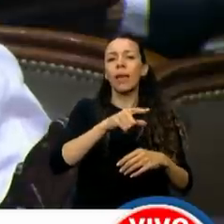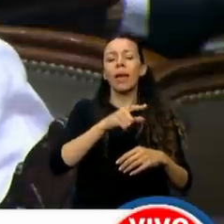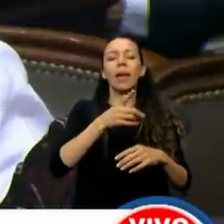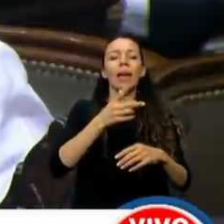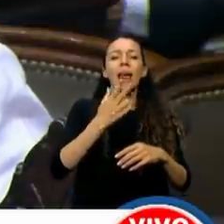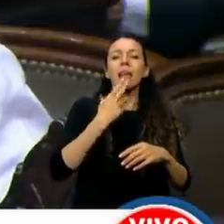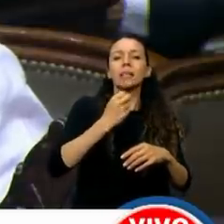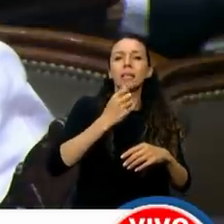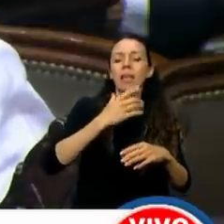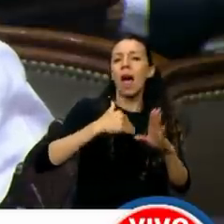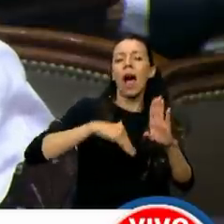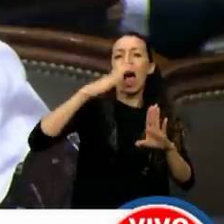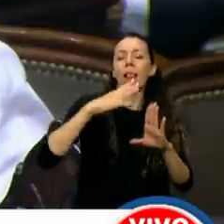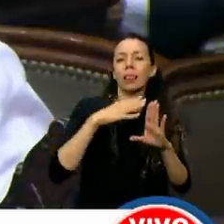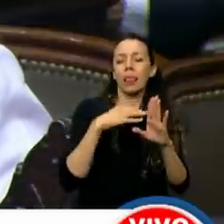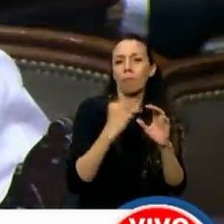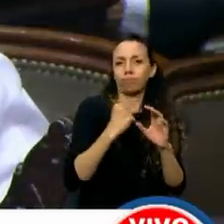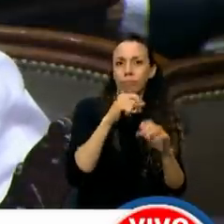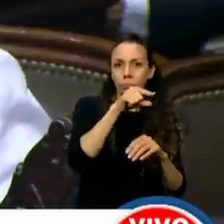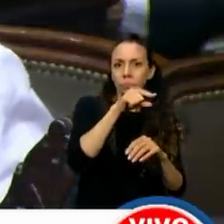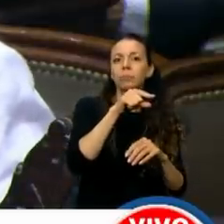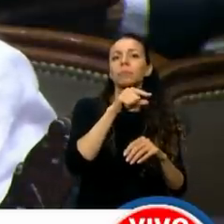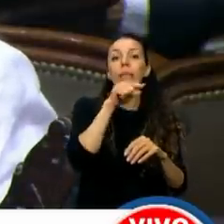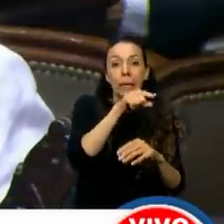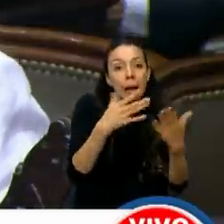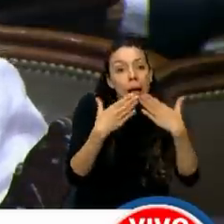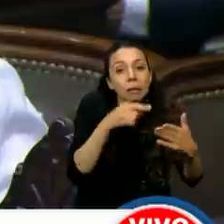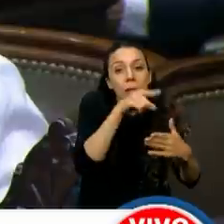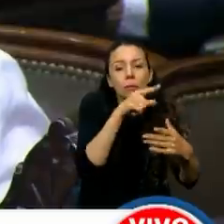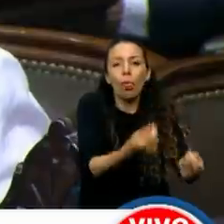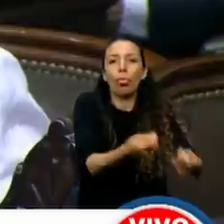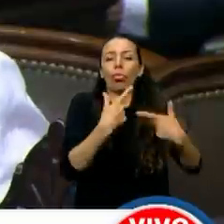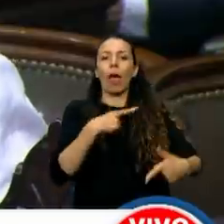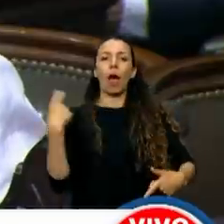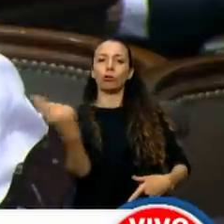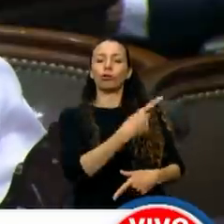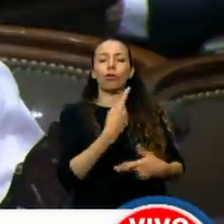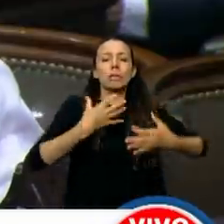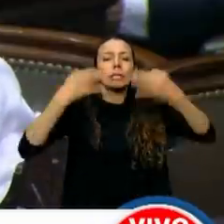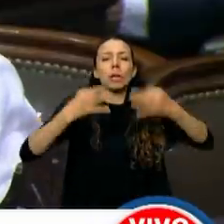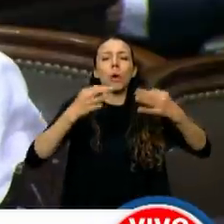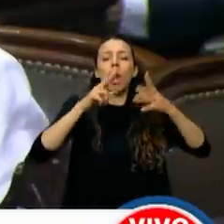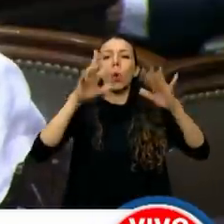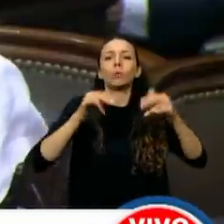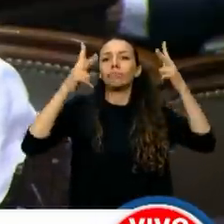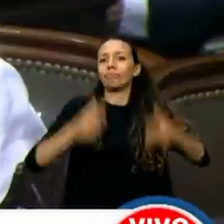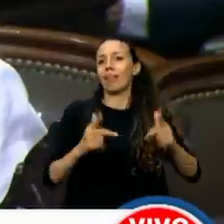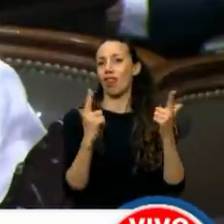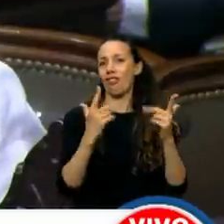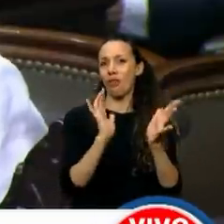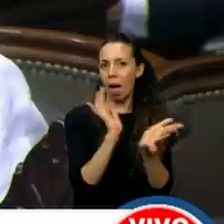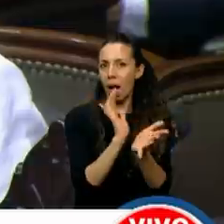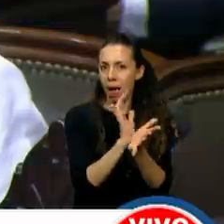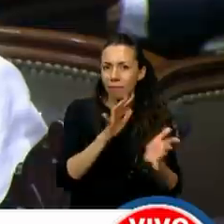de 500 que no sólo generaría seguridad energética para rada tilly para comodoro rivadavia sino que